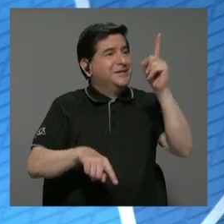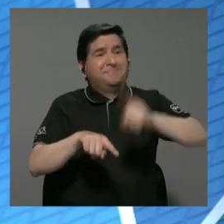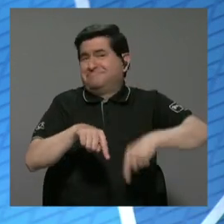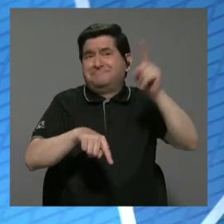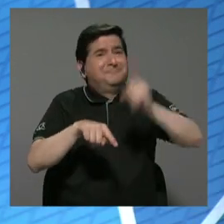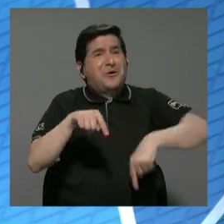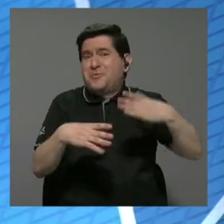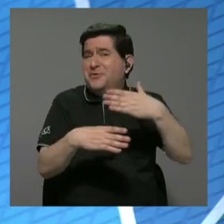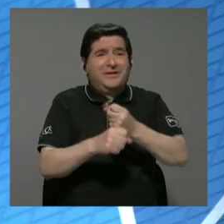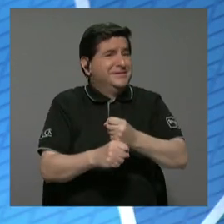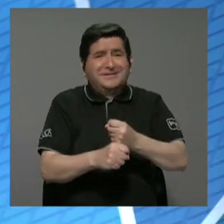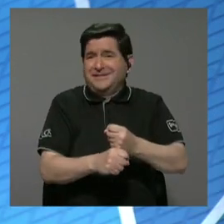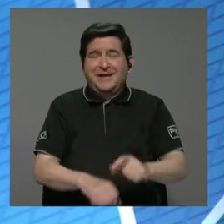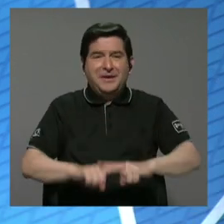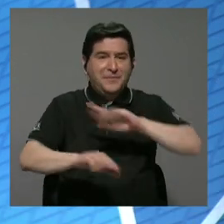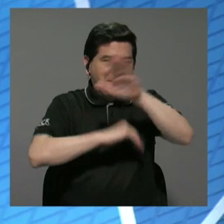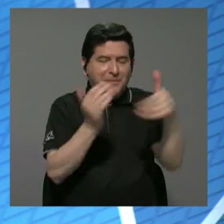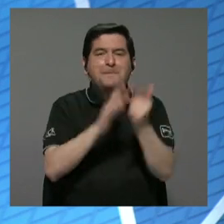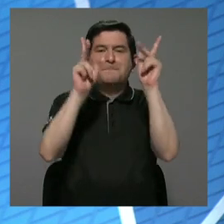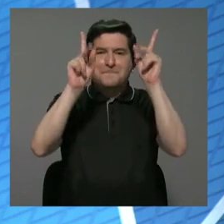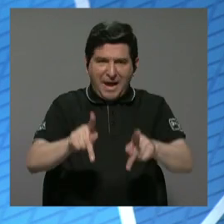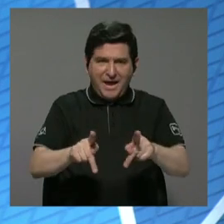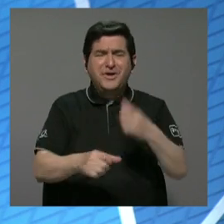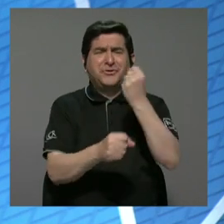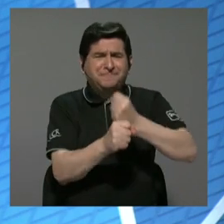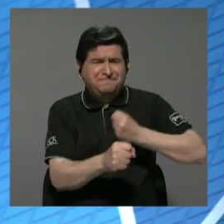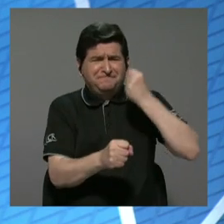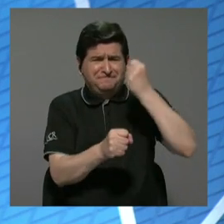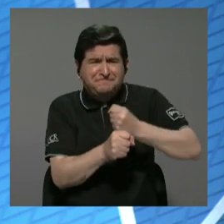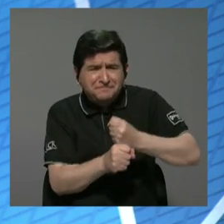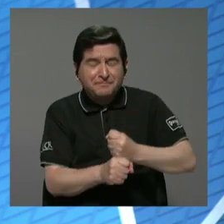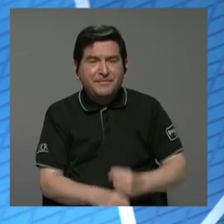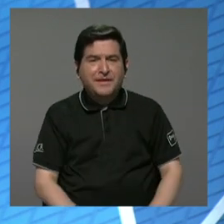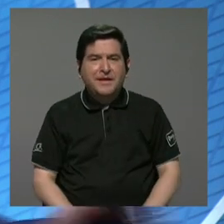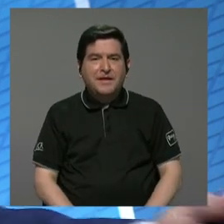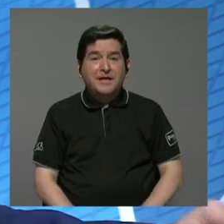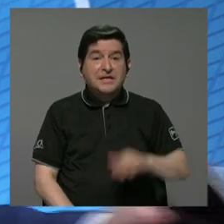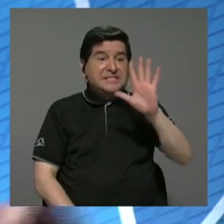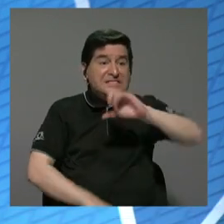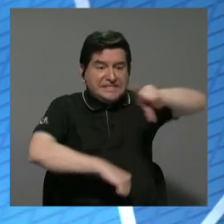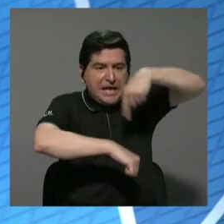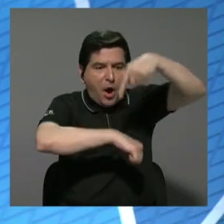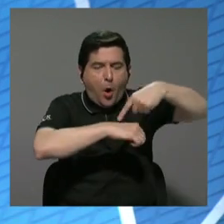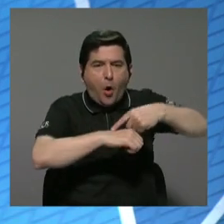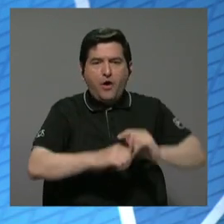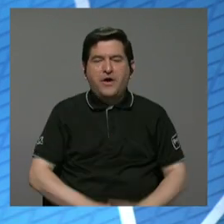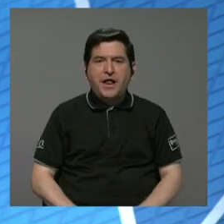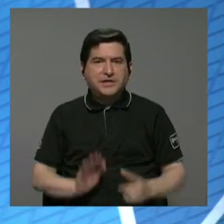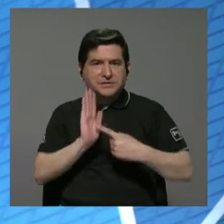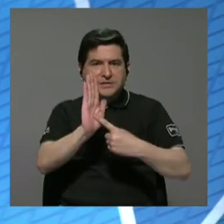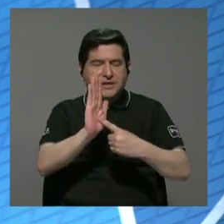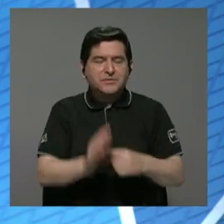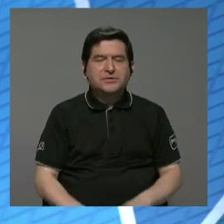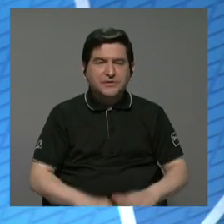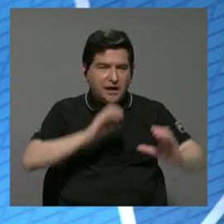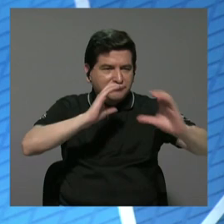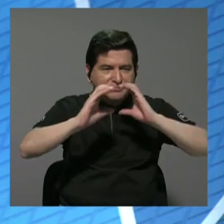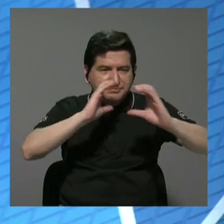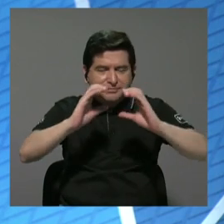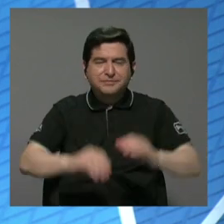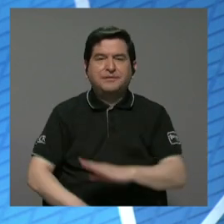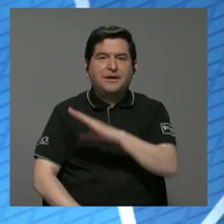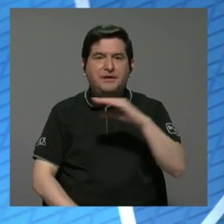podríamos hacerlo, pero a todas las personas que han trabajado durante todas esas 5 horas de transmisión y,